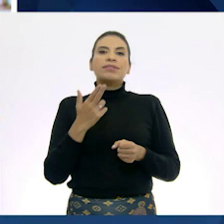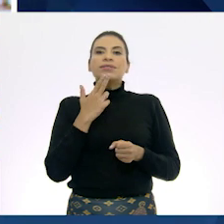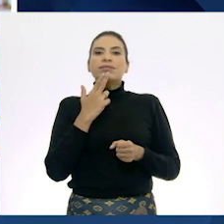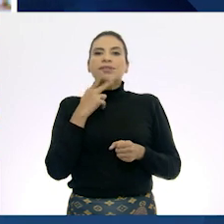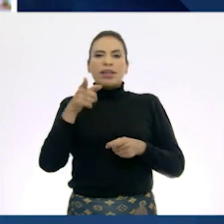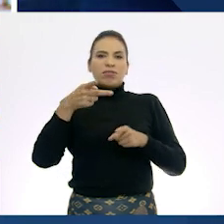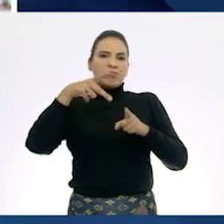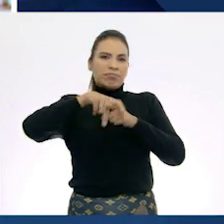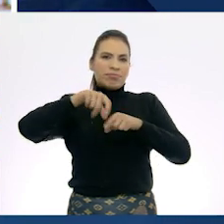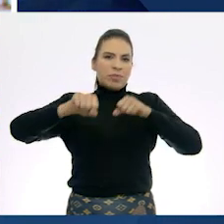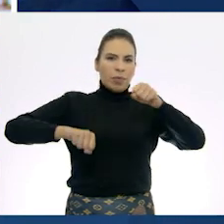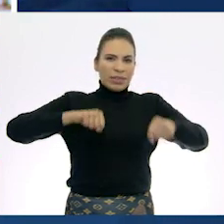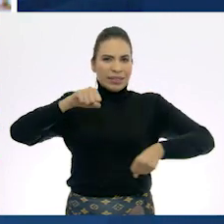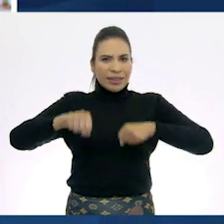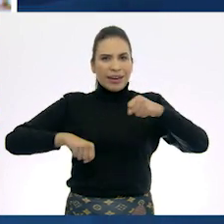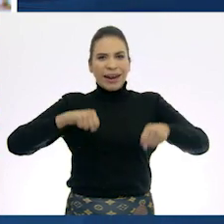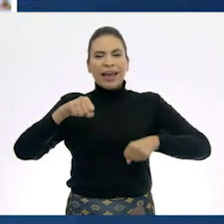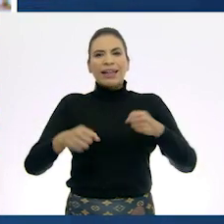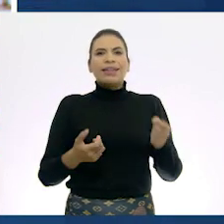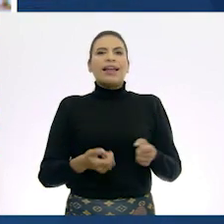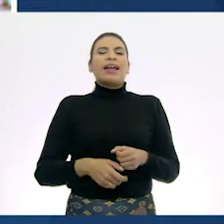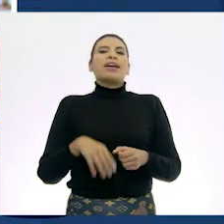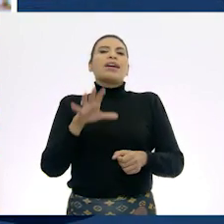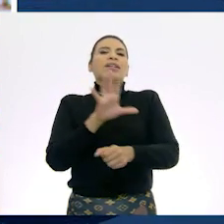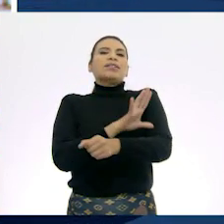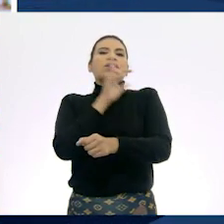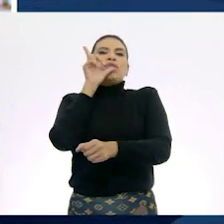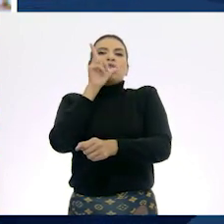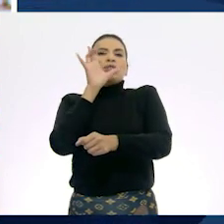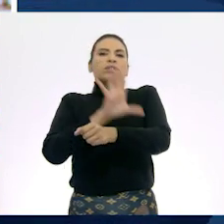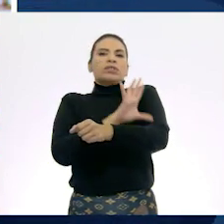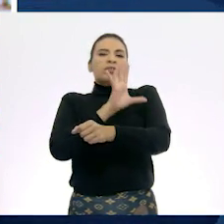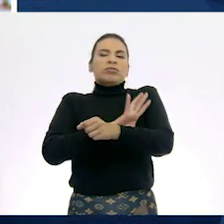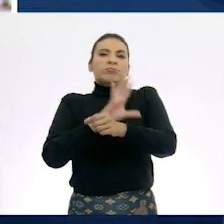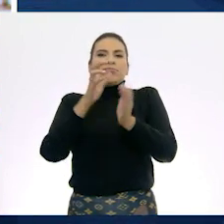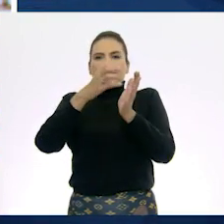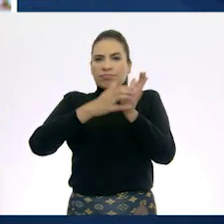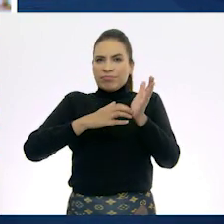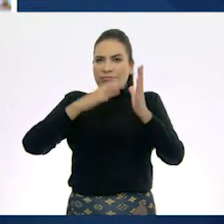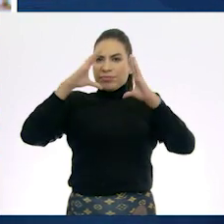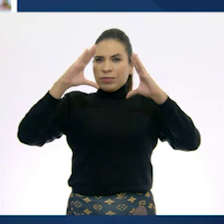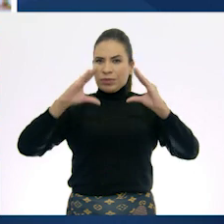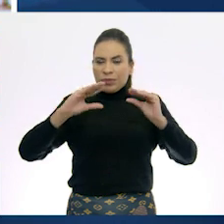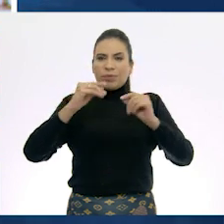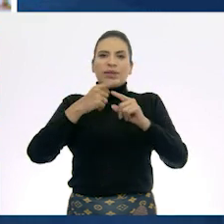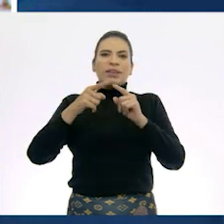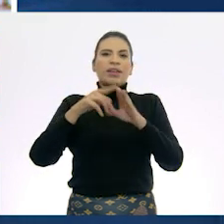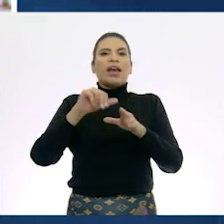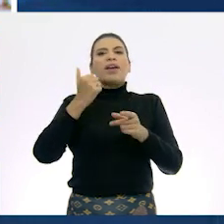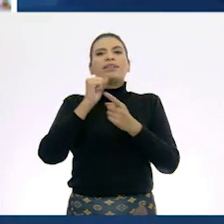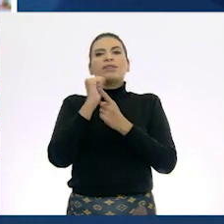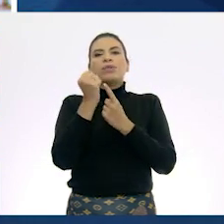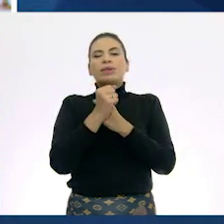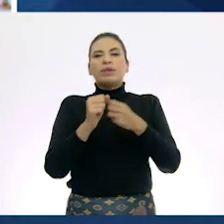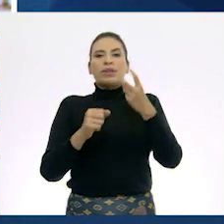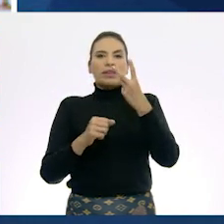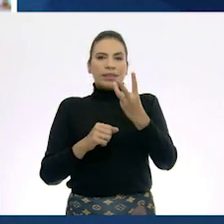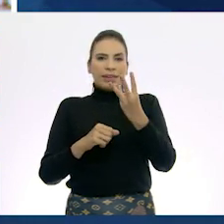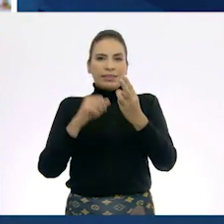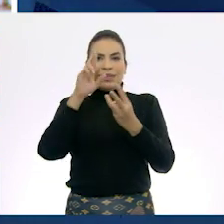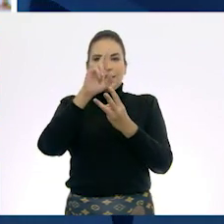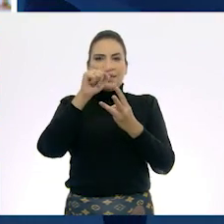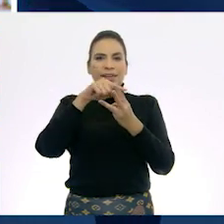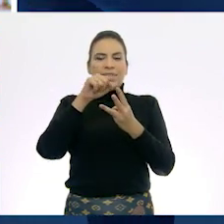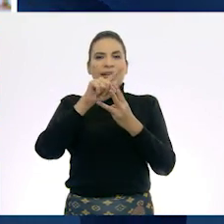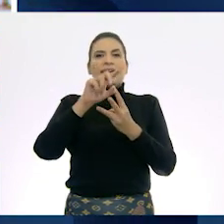tu bicicleta, tener un ahorro en la energía eléctrica. Y ahí tenemos pues también esta situación de las tres R's,